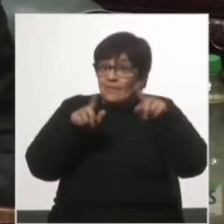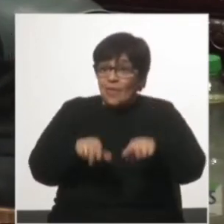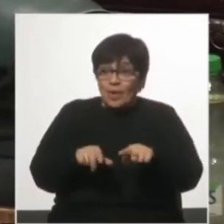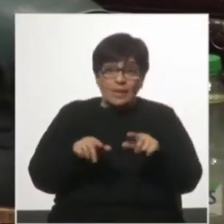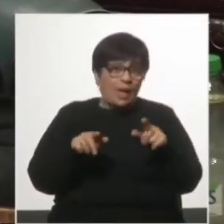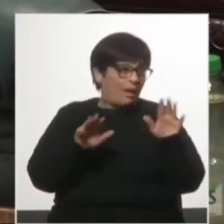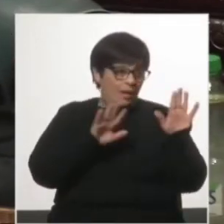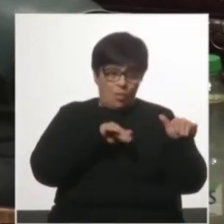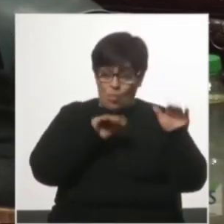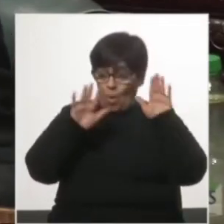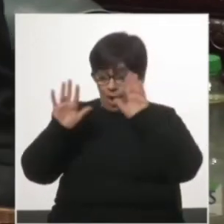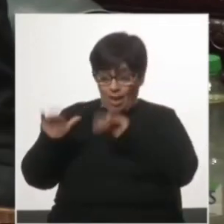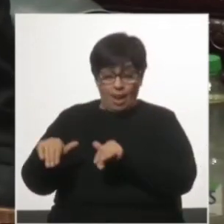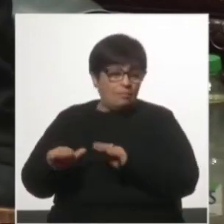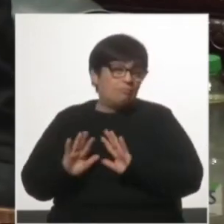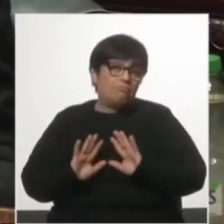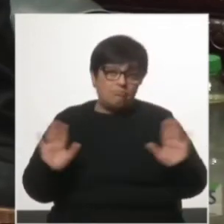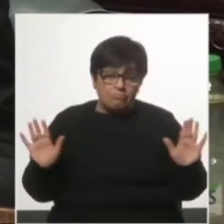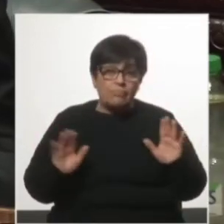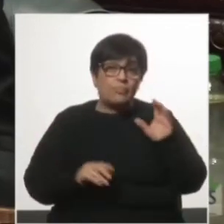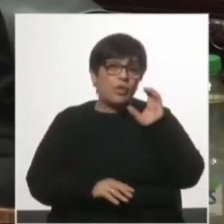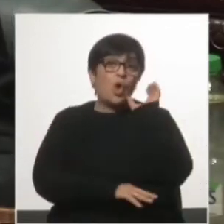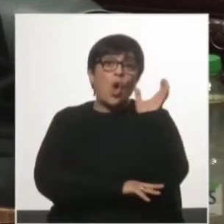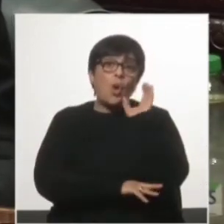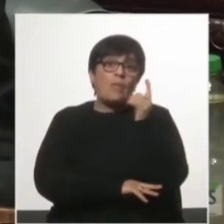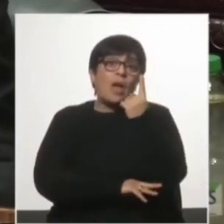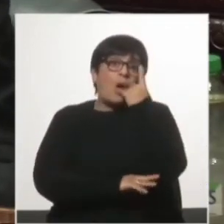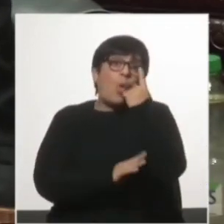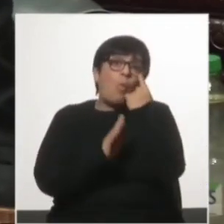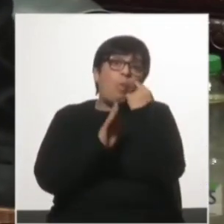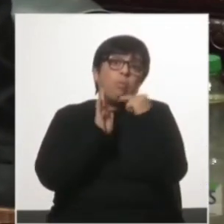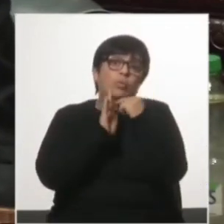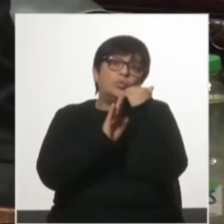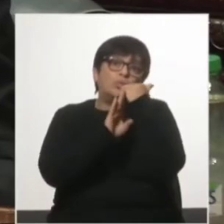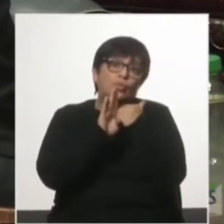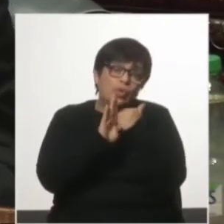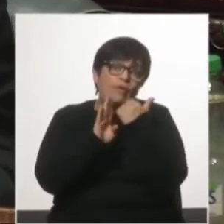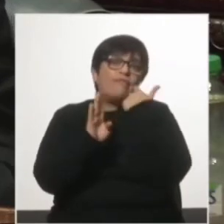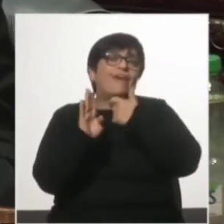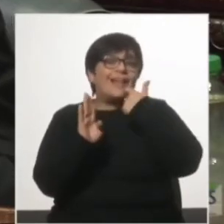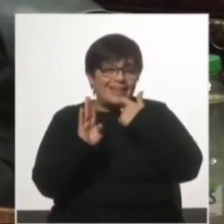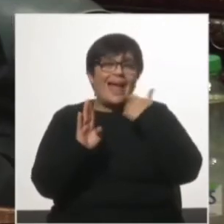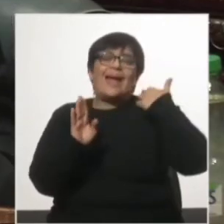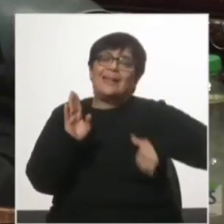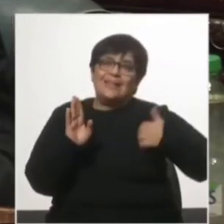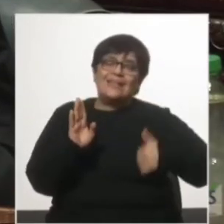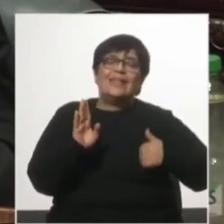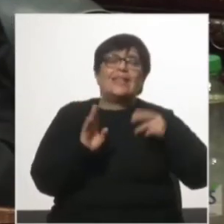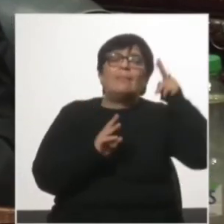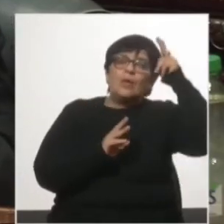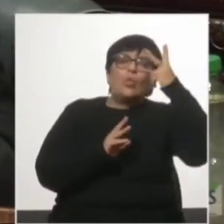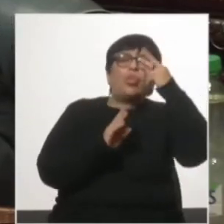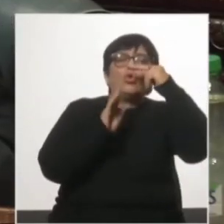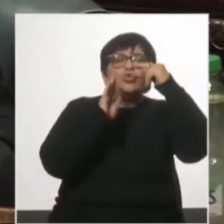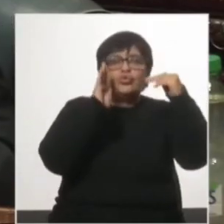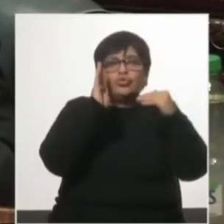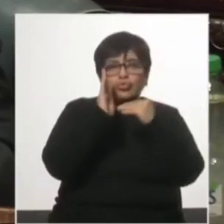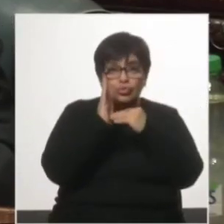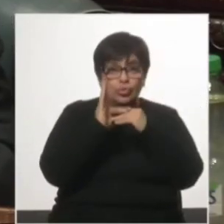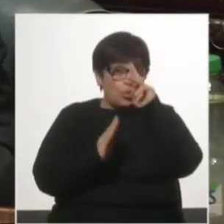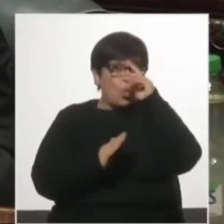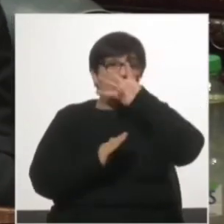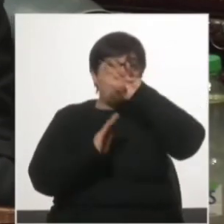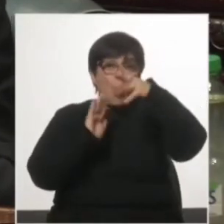empatado. Colombia está solo 1 punto abajo, Argentina y Perú 2 puntos abajo. Uruguay está 4 puntos